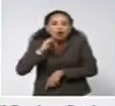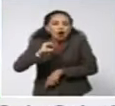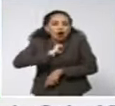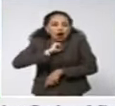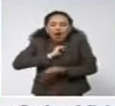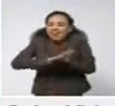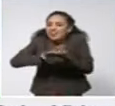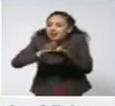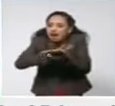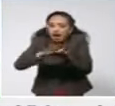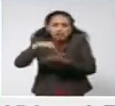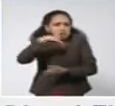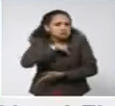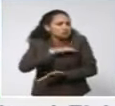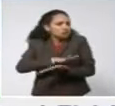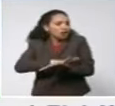Fíjense